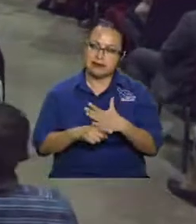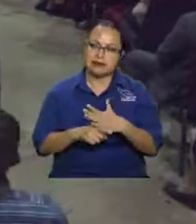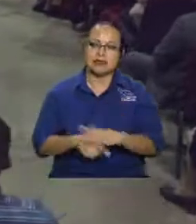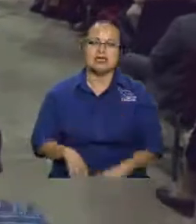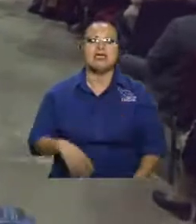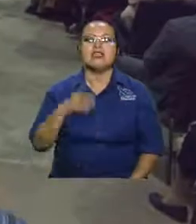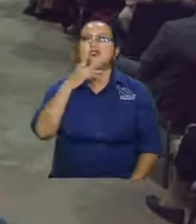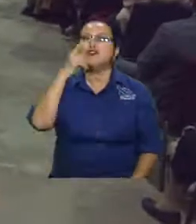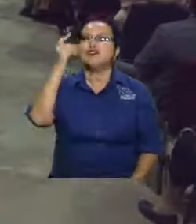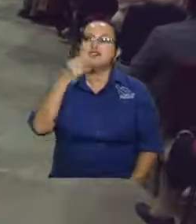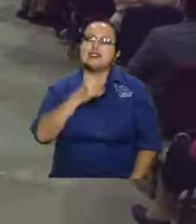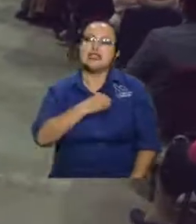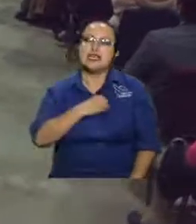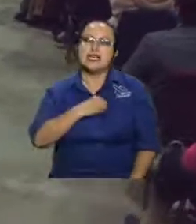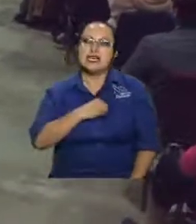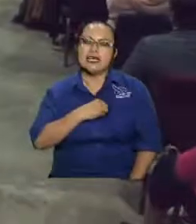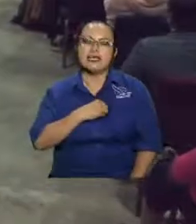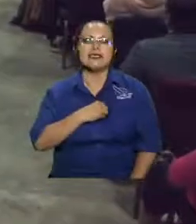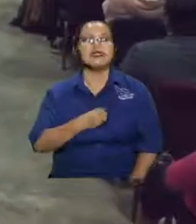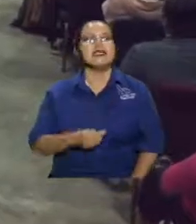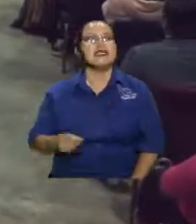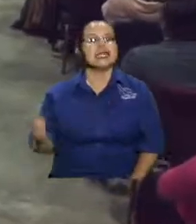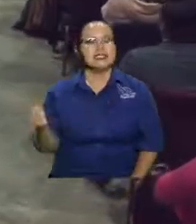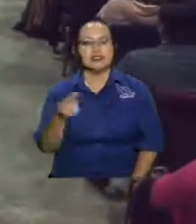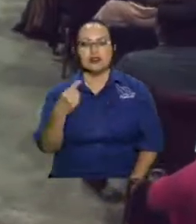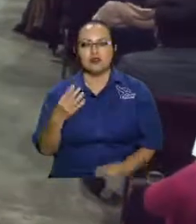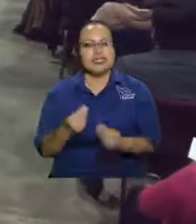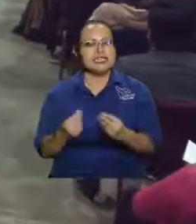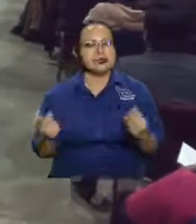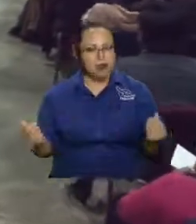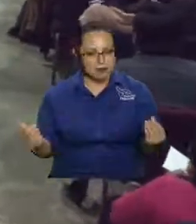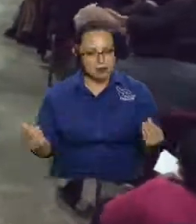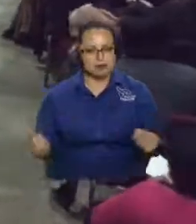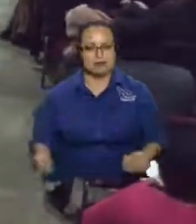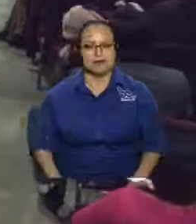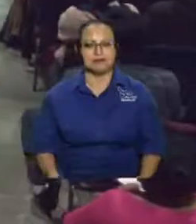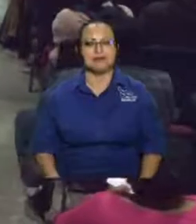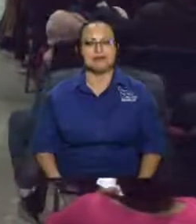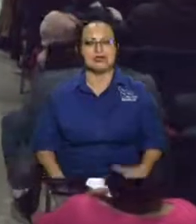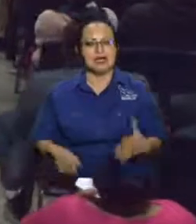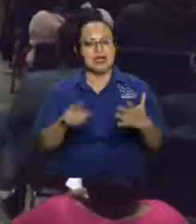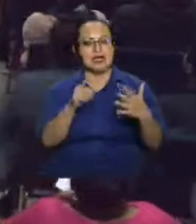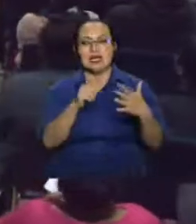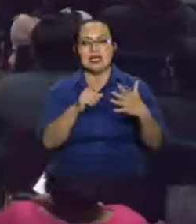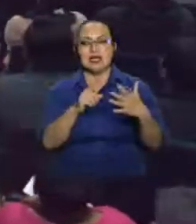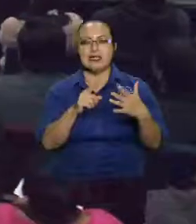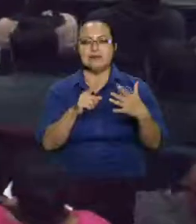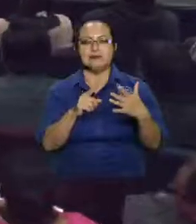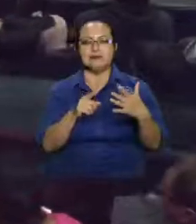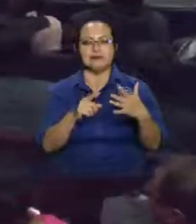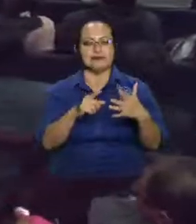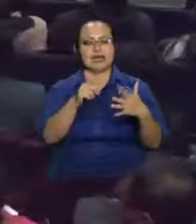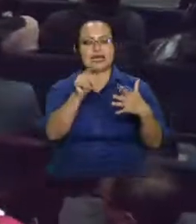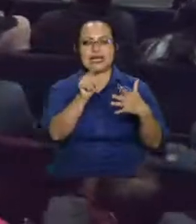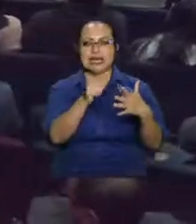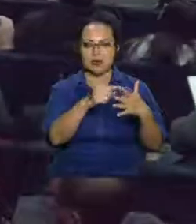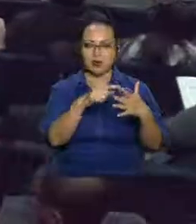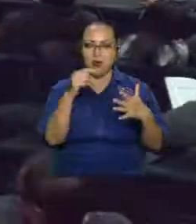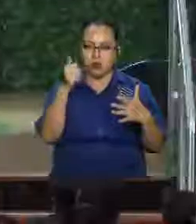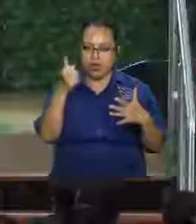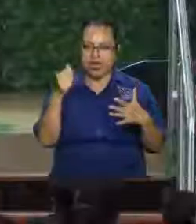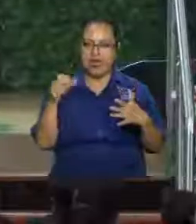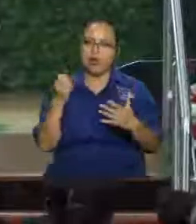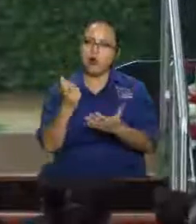problemas y Dios quiere que se logre solucionar eso. Bueno, el punto es que, ¿y cuántas llevo? ¿Cuáles llevo?